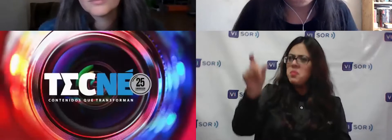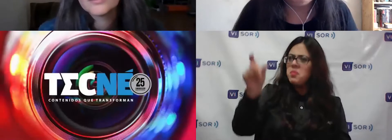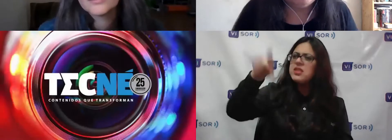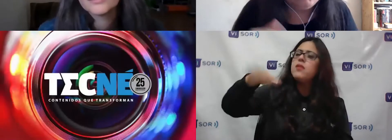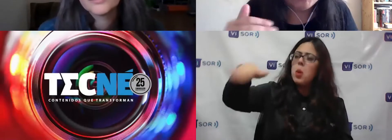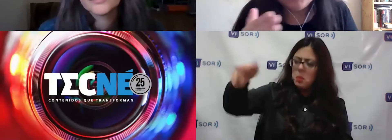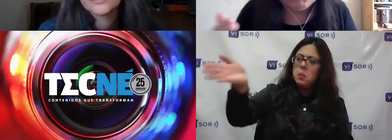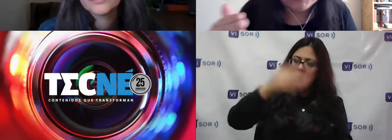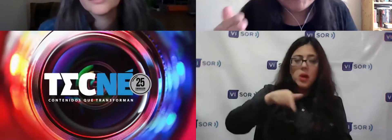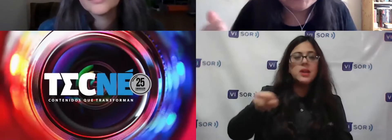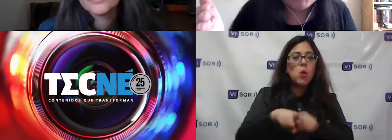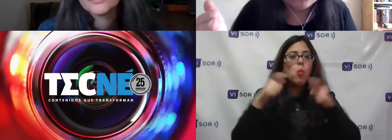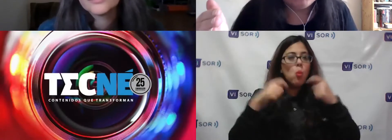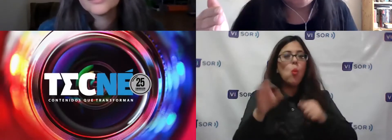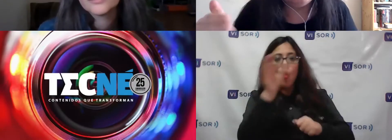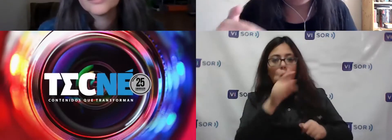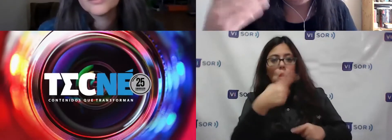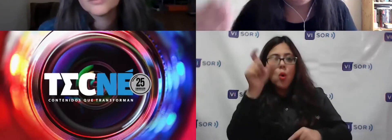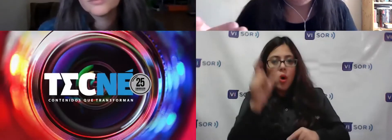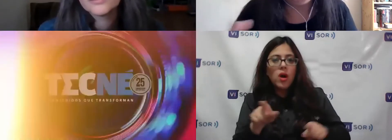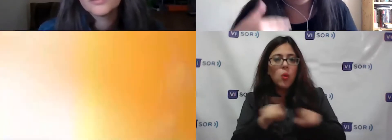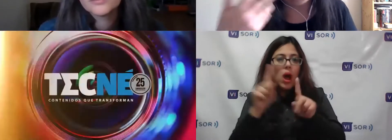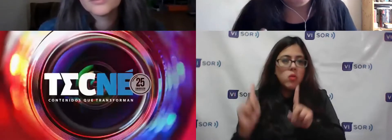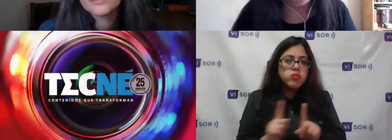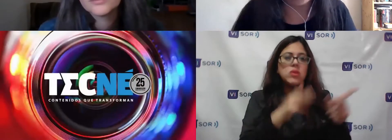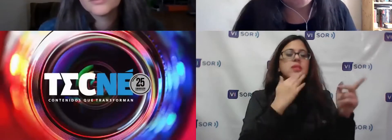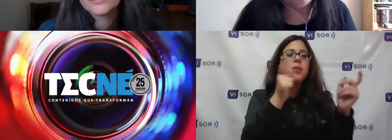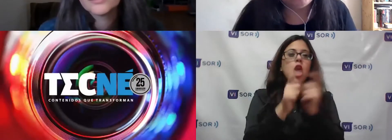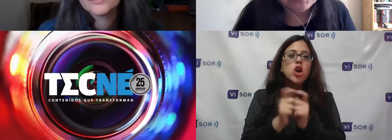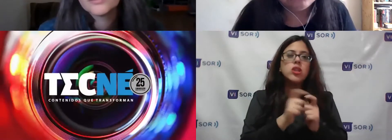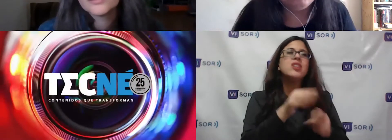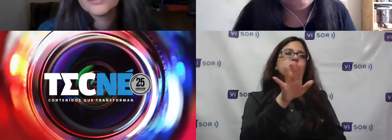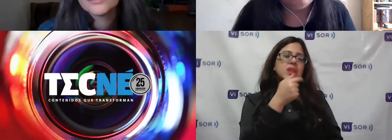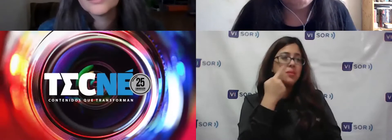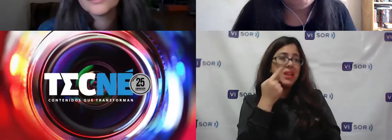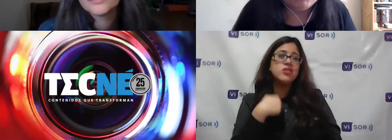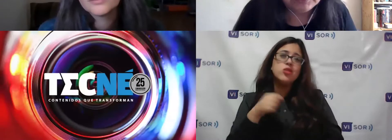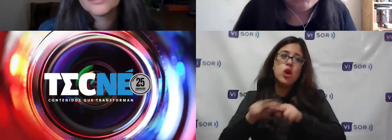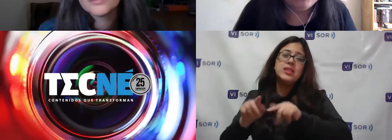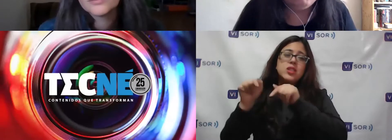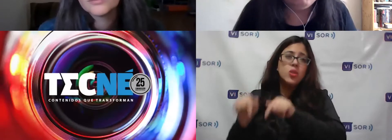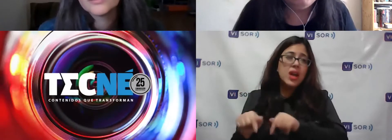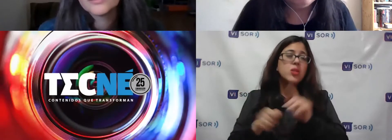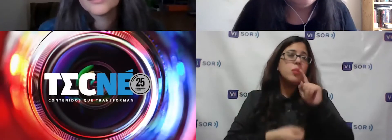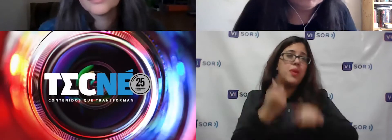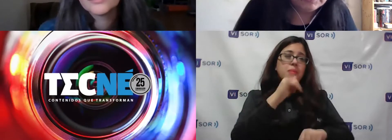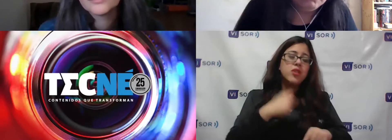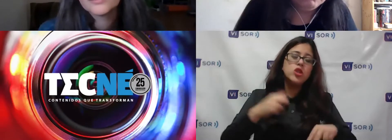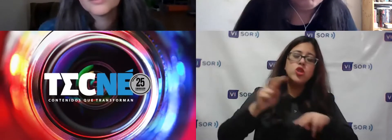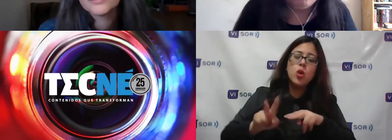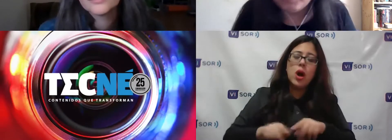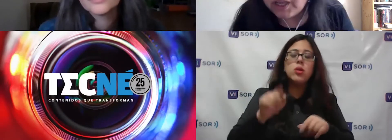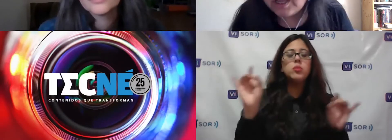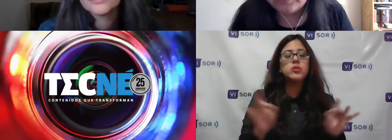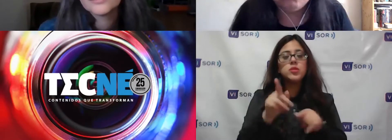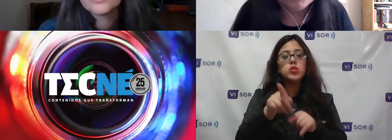tratar de buscar el que me llevará esa persona para contactarme simplemente mente mira estoy en esto primera vez que lo hago si tienes algún